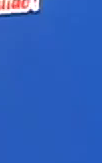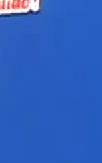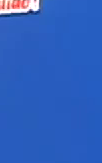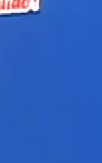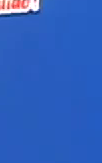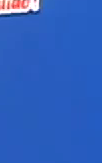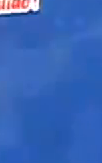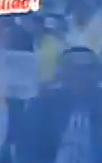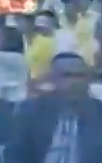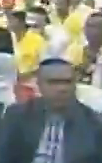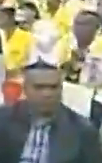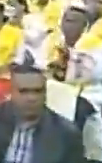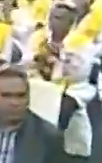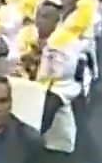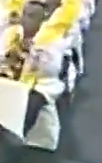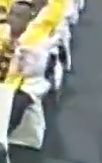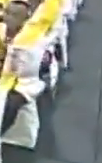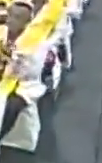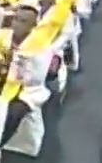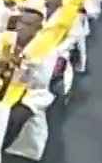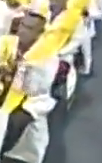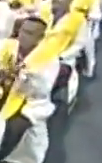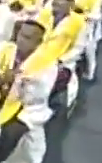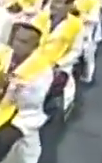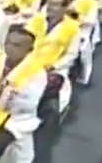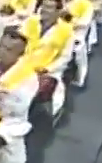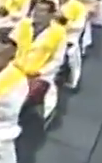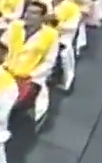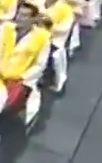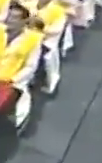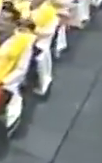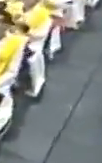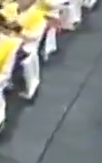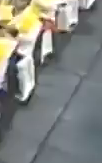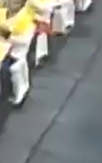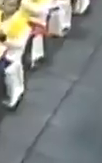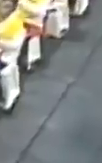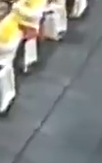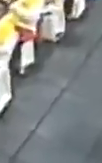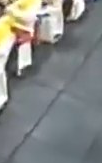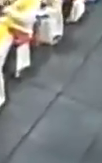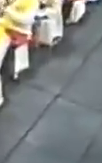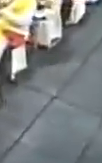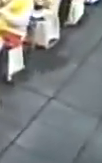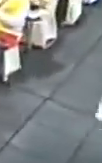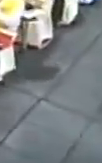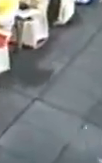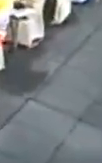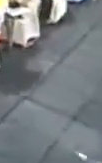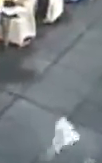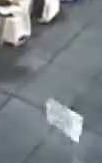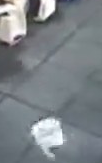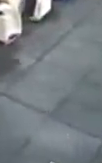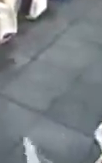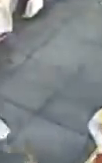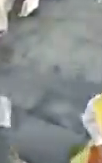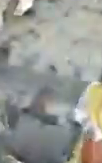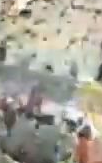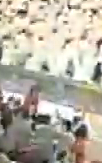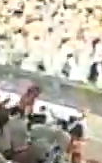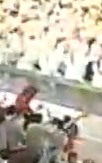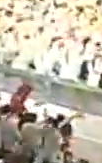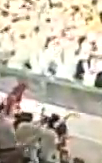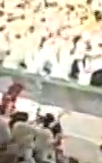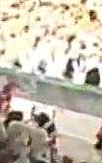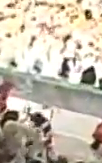ciencia de la salud y enfermería. ¡Conferido! Muchas gracias.